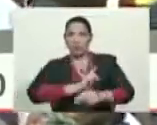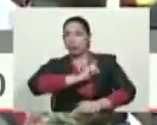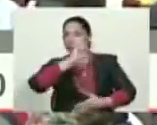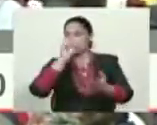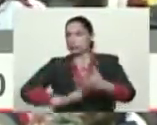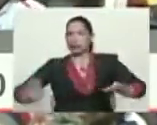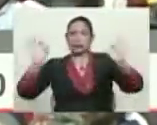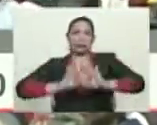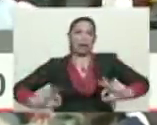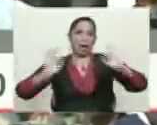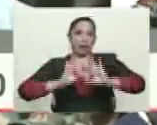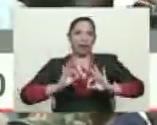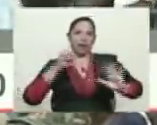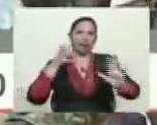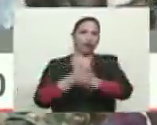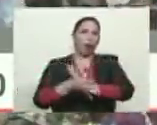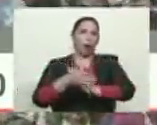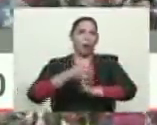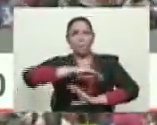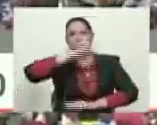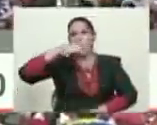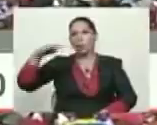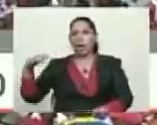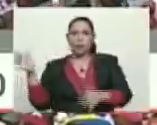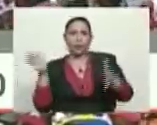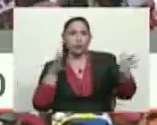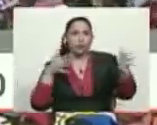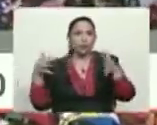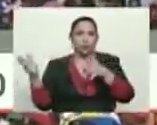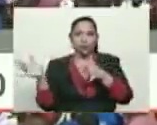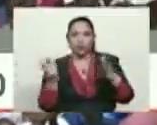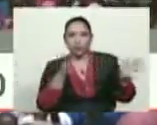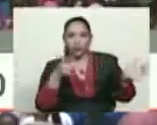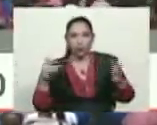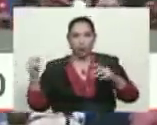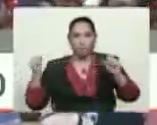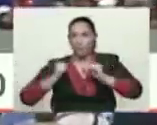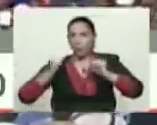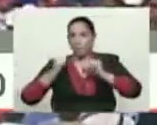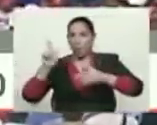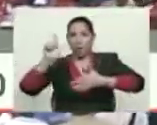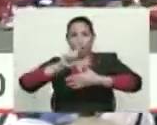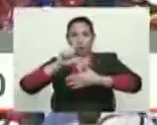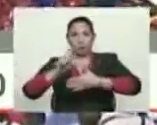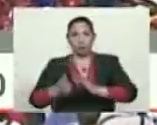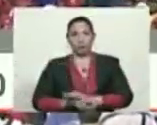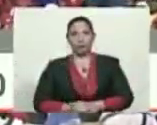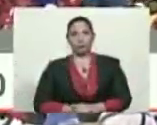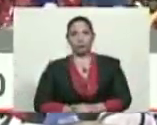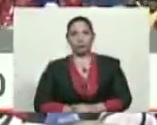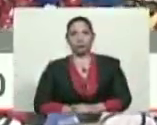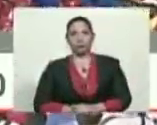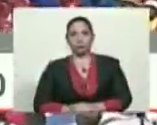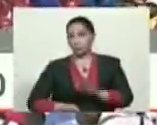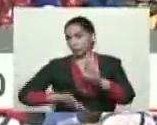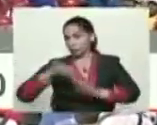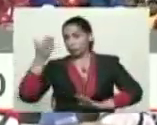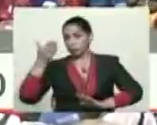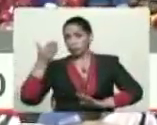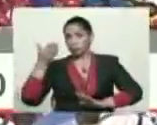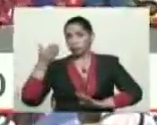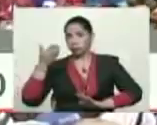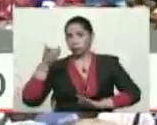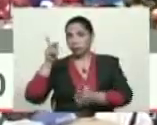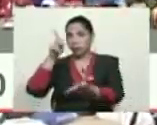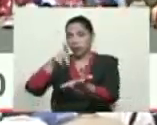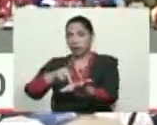absolutamente nada del clima de las montañas y de los Andes latinoamericanos, y se fueron y